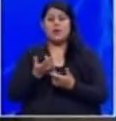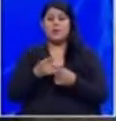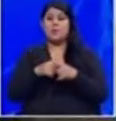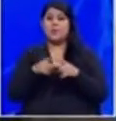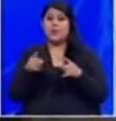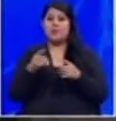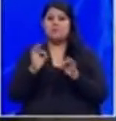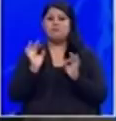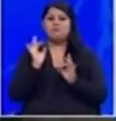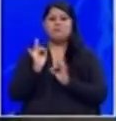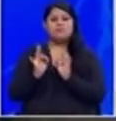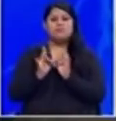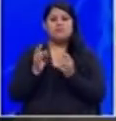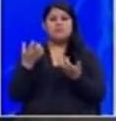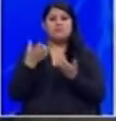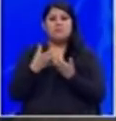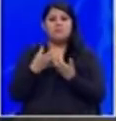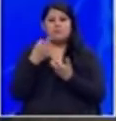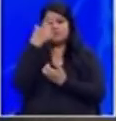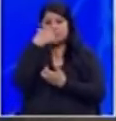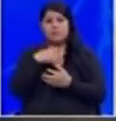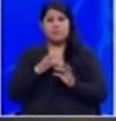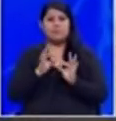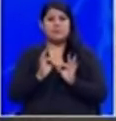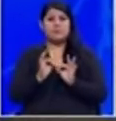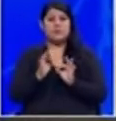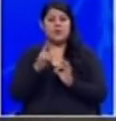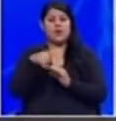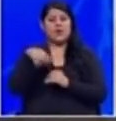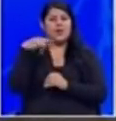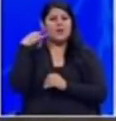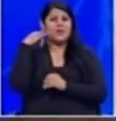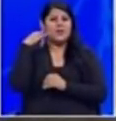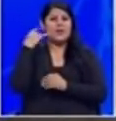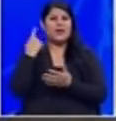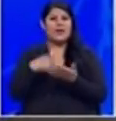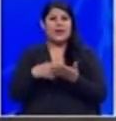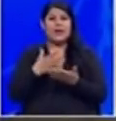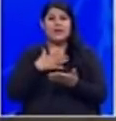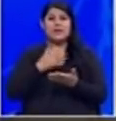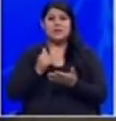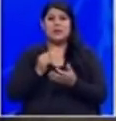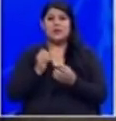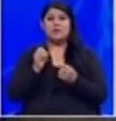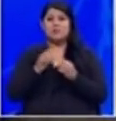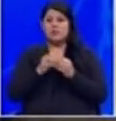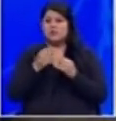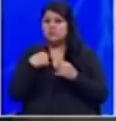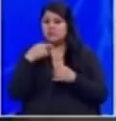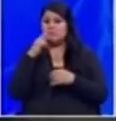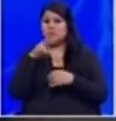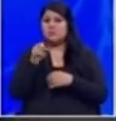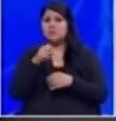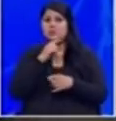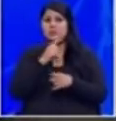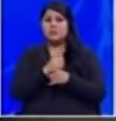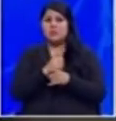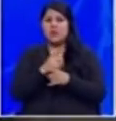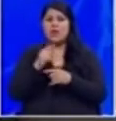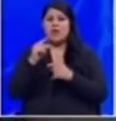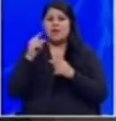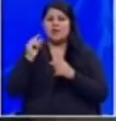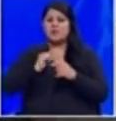concuerdan con características externas que están además siendo encontradas por los datos